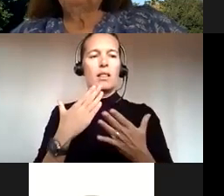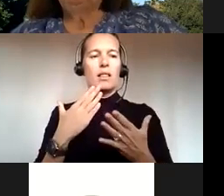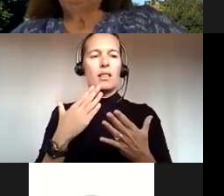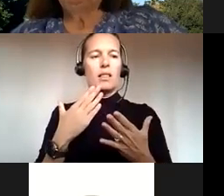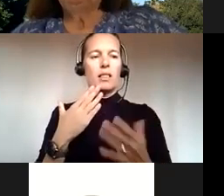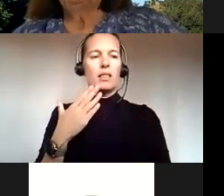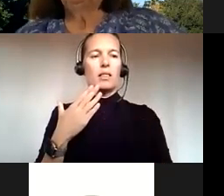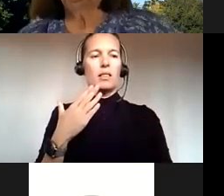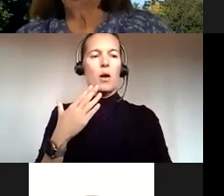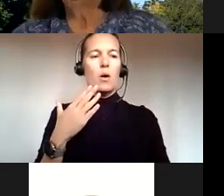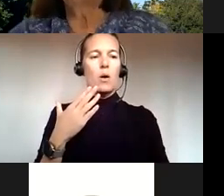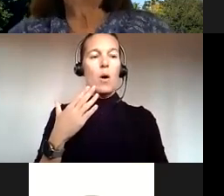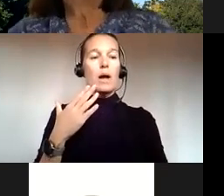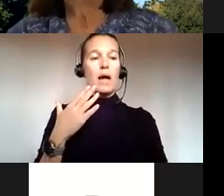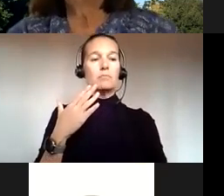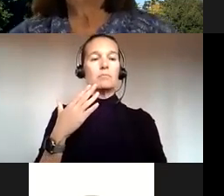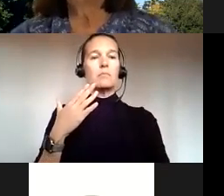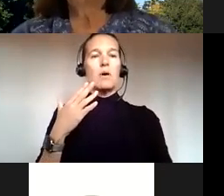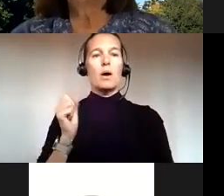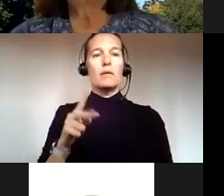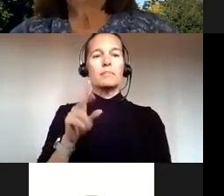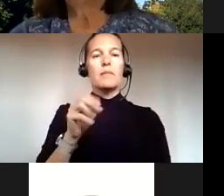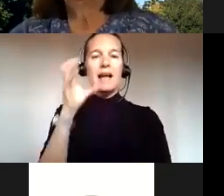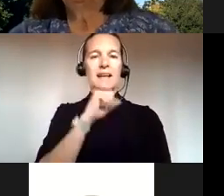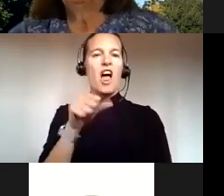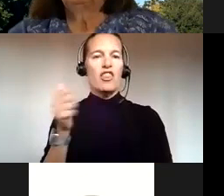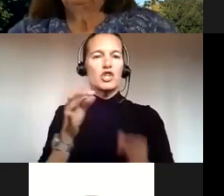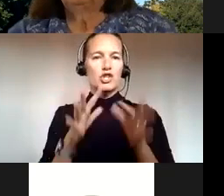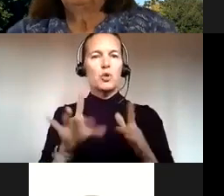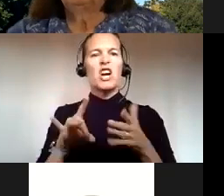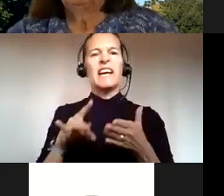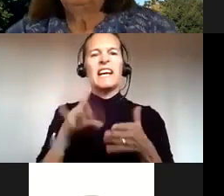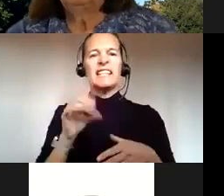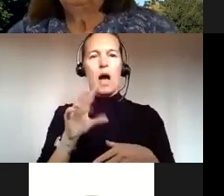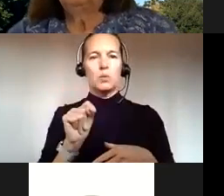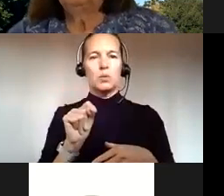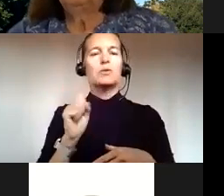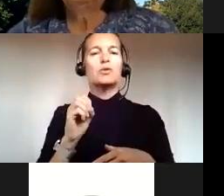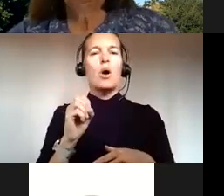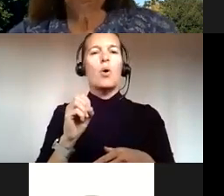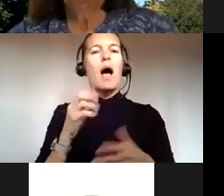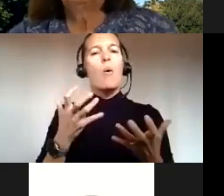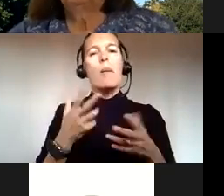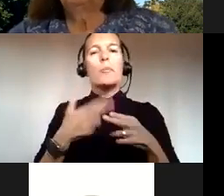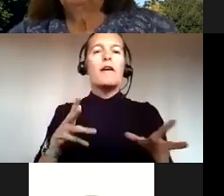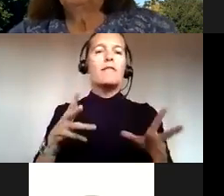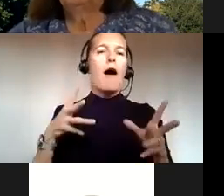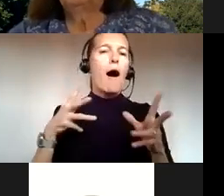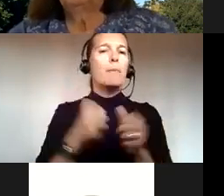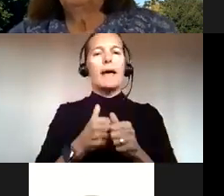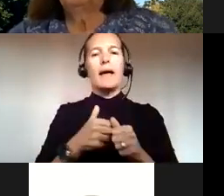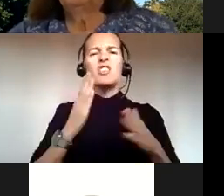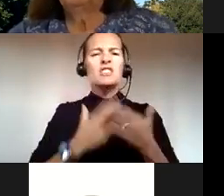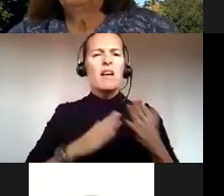darles saber cuán agradecido que estoy por eso. Y bueno, quiero brevemente actualizarlos. Yo sé que